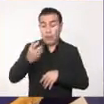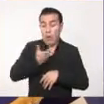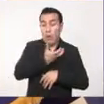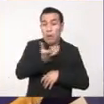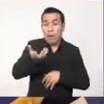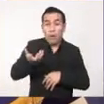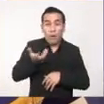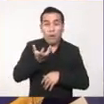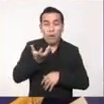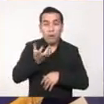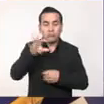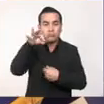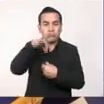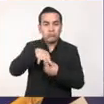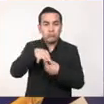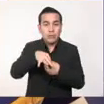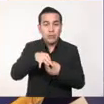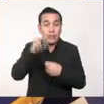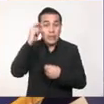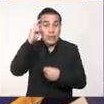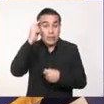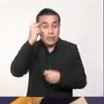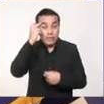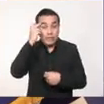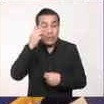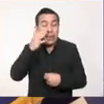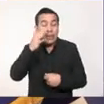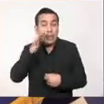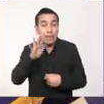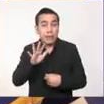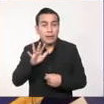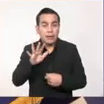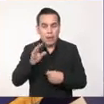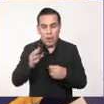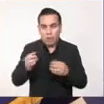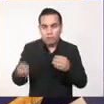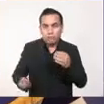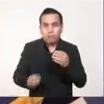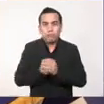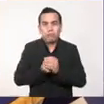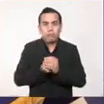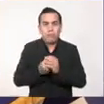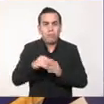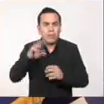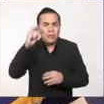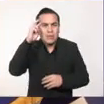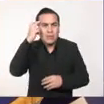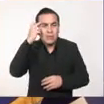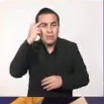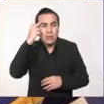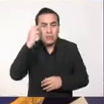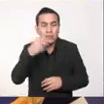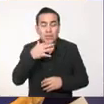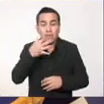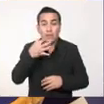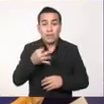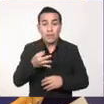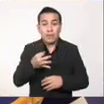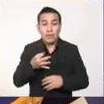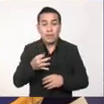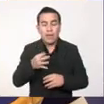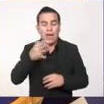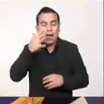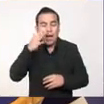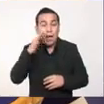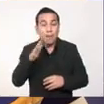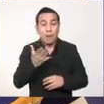total, la cantidad de votos subió para nosotros. Es decir, con un pastel de